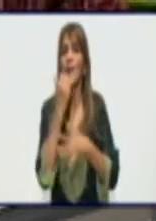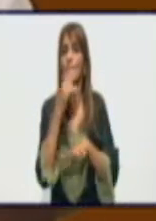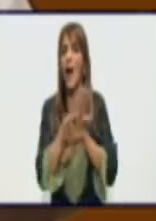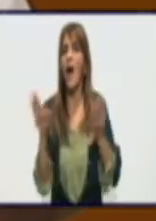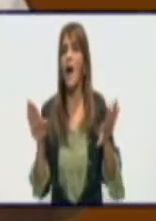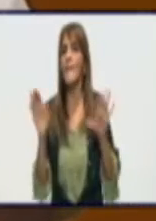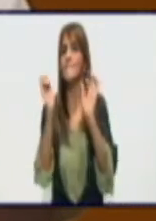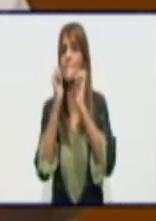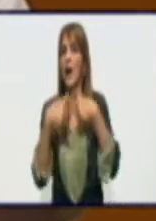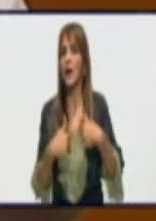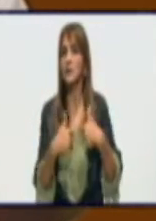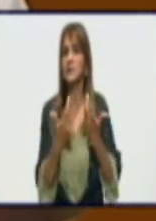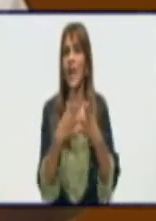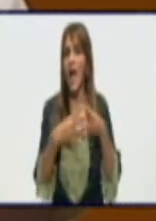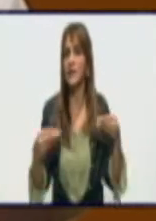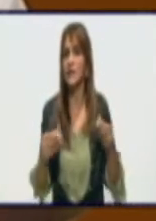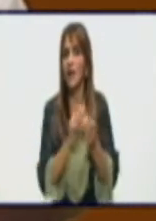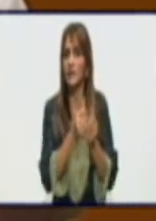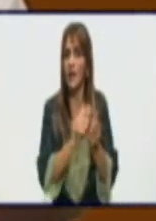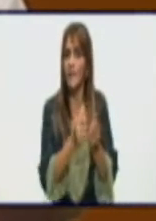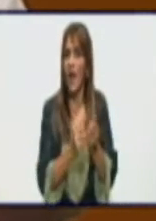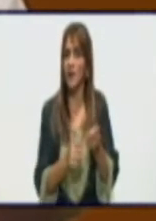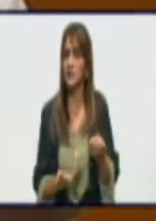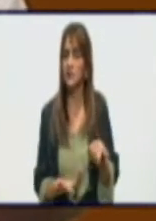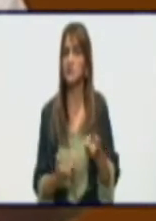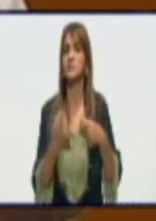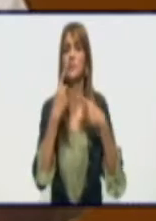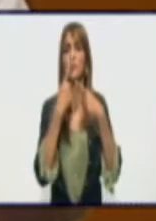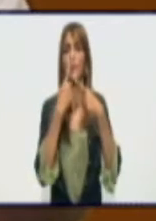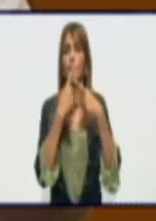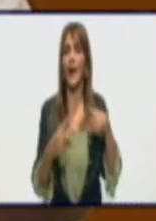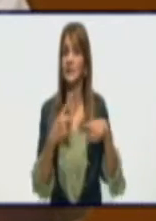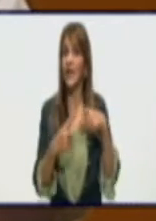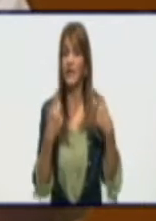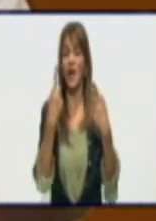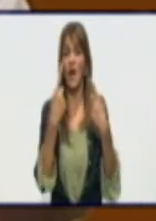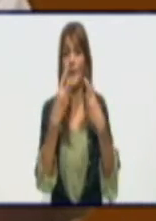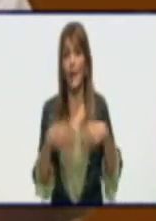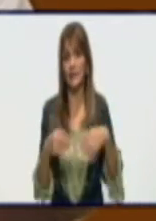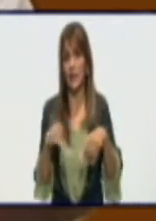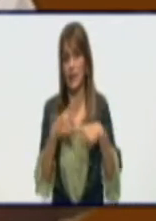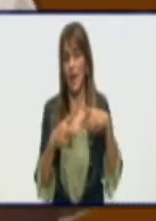este momento, con la materia prima, que es la que estamos tratando, haciendo gestión y es la que nos está llegando, no con una estabilidad